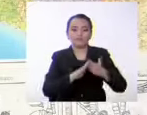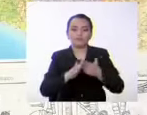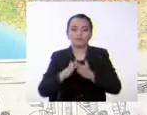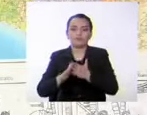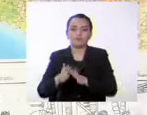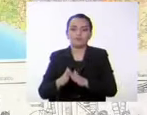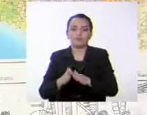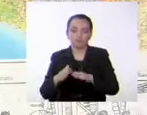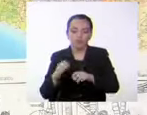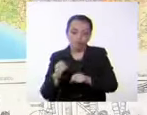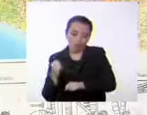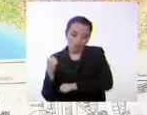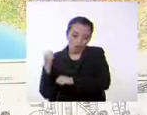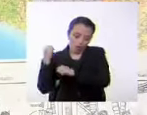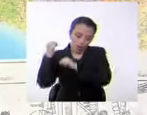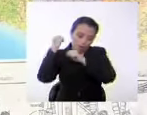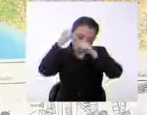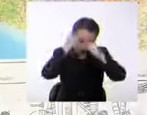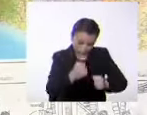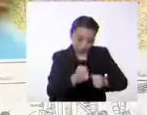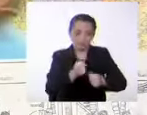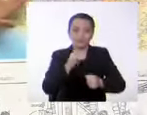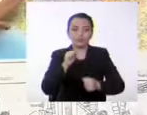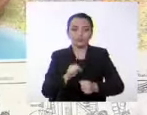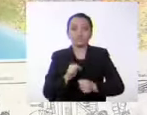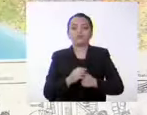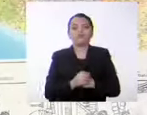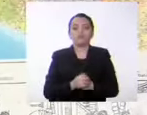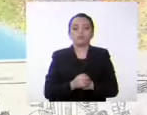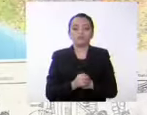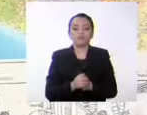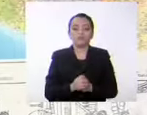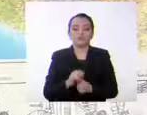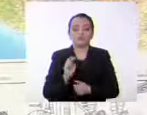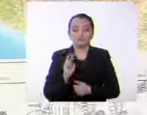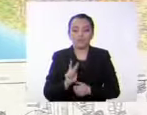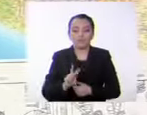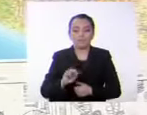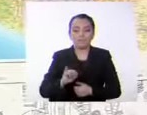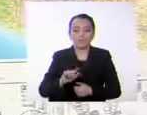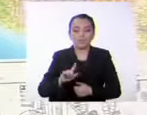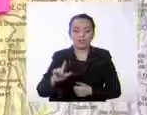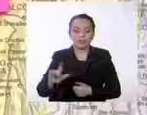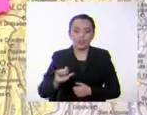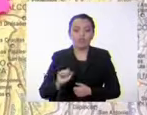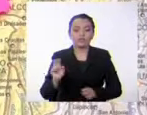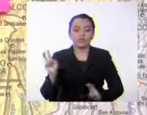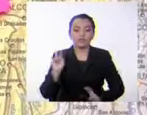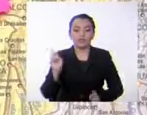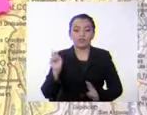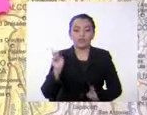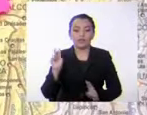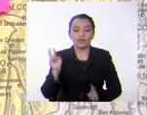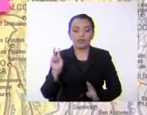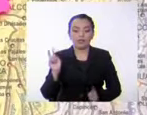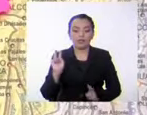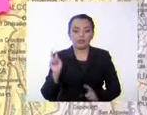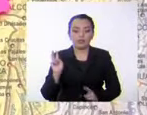colonizarnos. Entonces vamos a mencionar que fundaron una villa de San Salvador, que nosotros conocemos hoy día